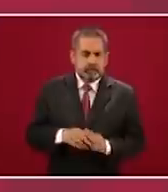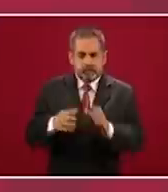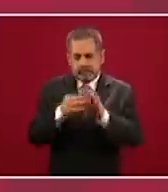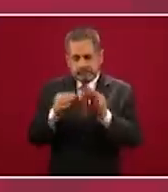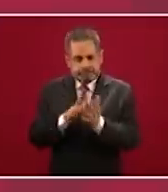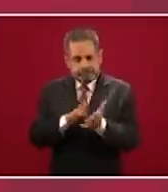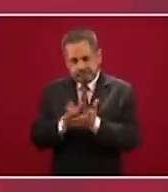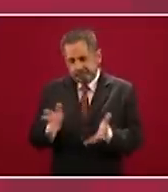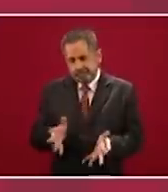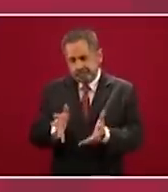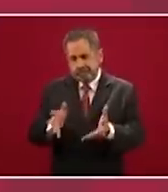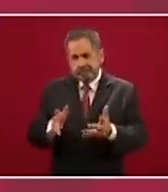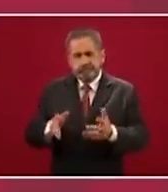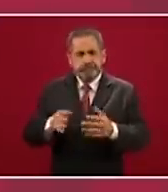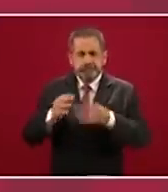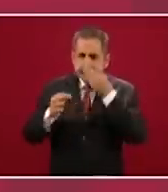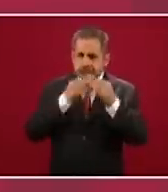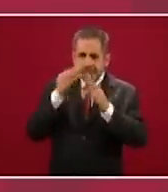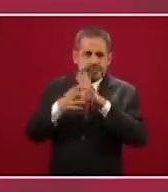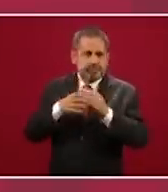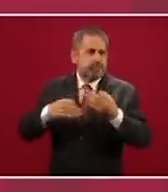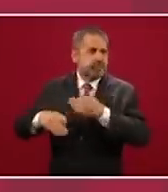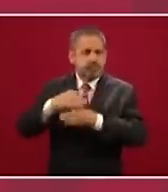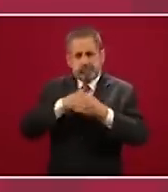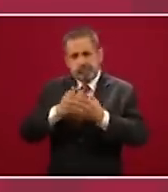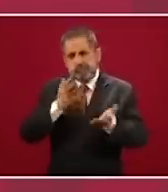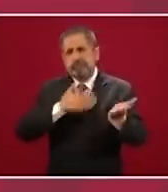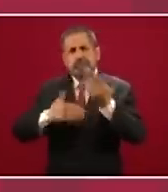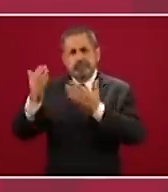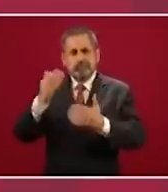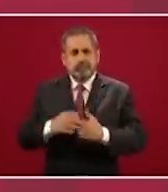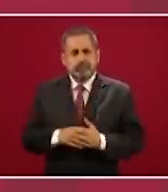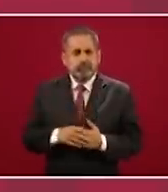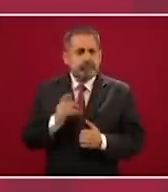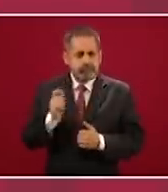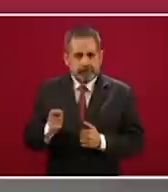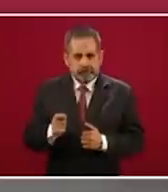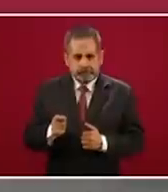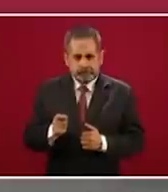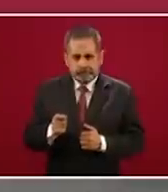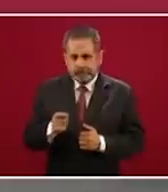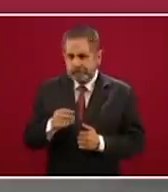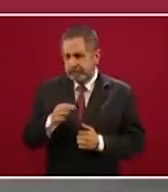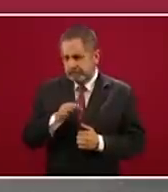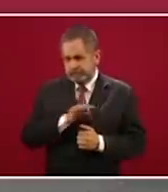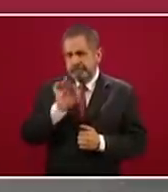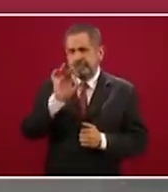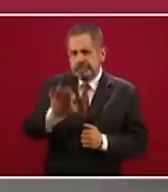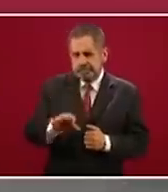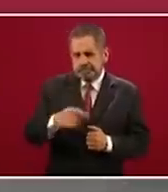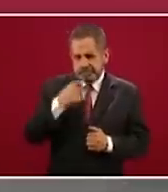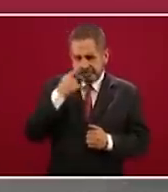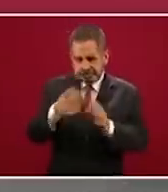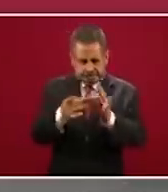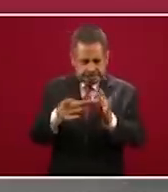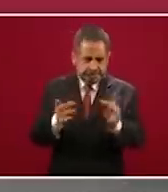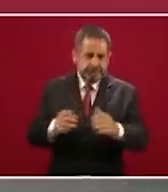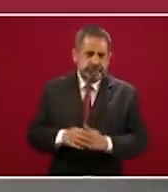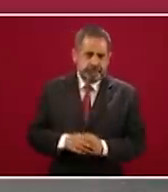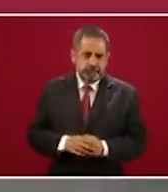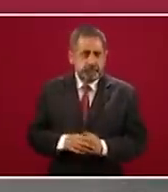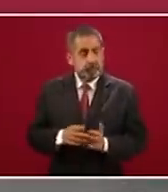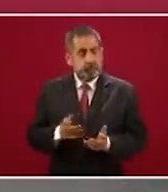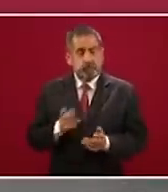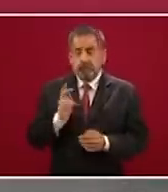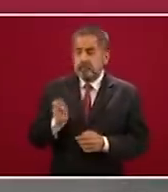impulsando, se está promoviendo todo lo que es el desarrollo. Nada más les doy un dato que es